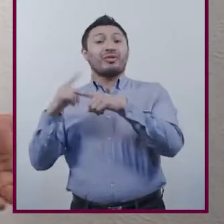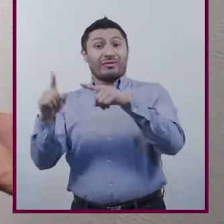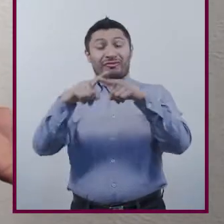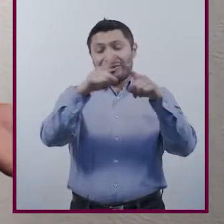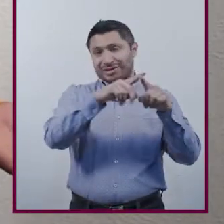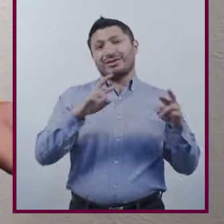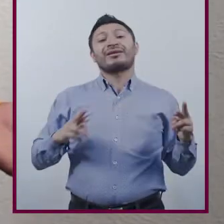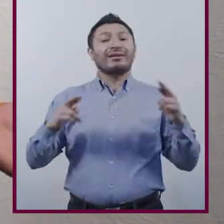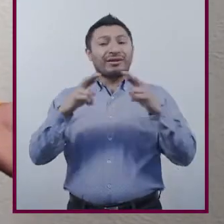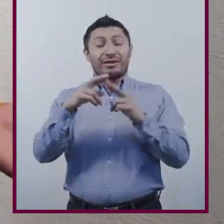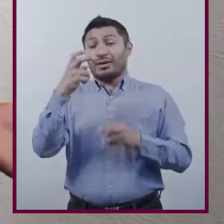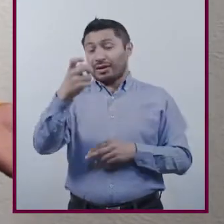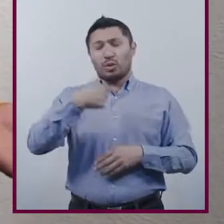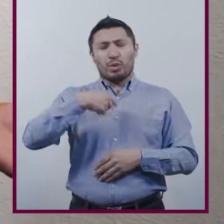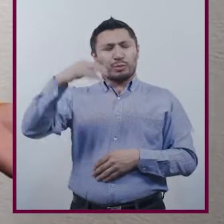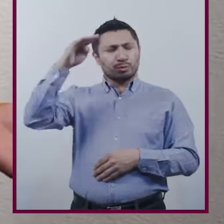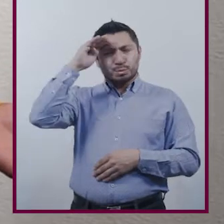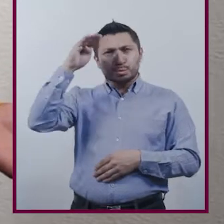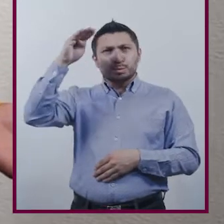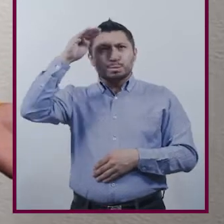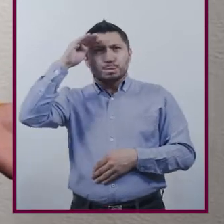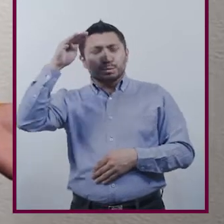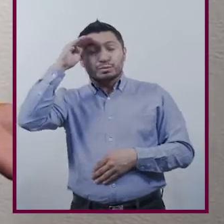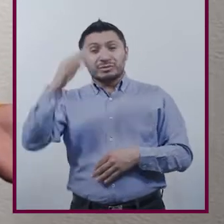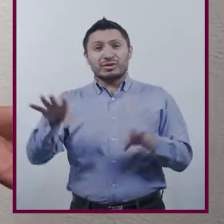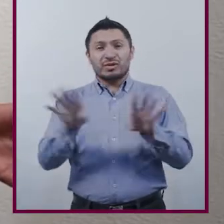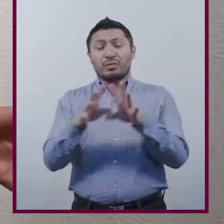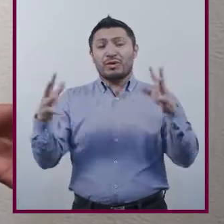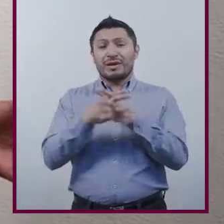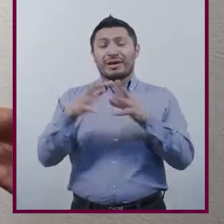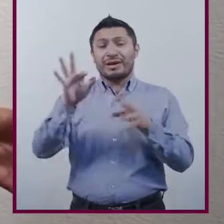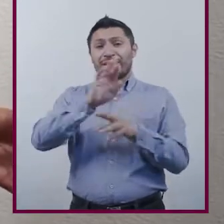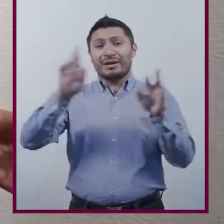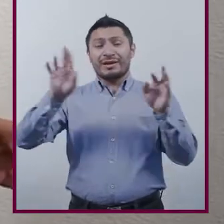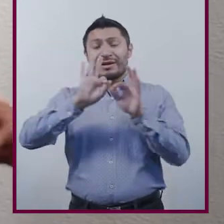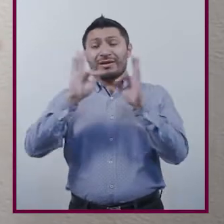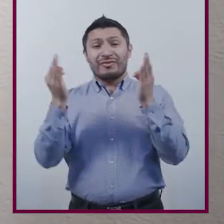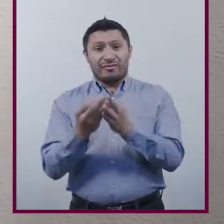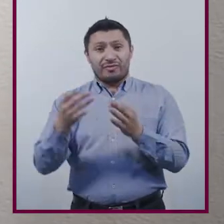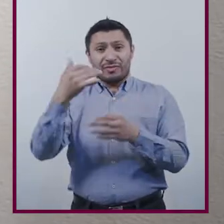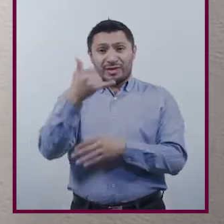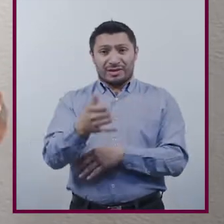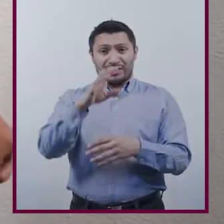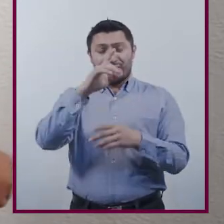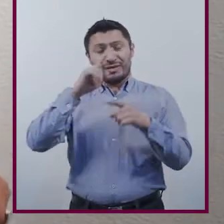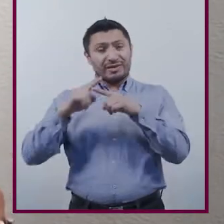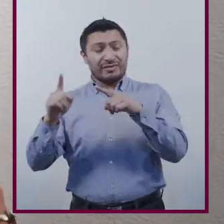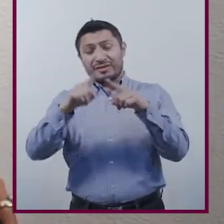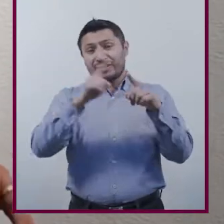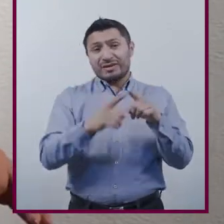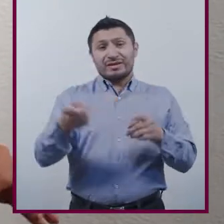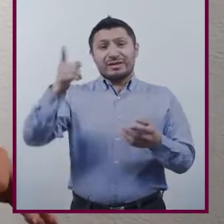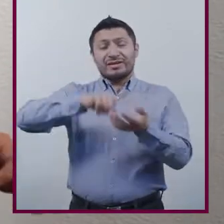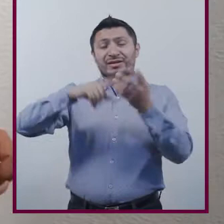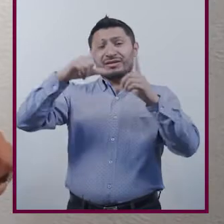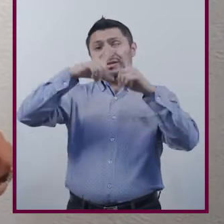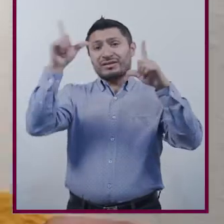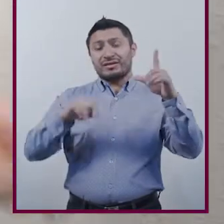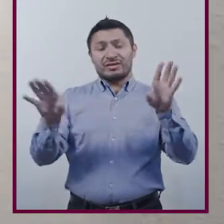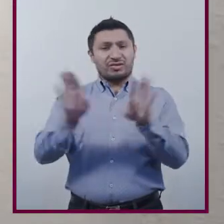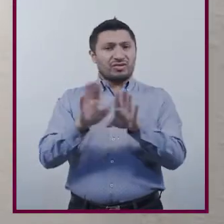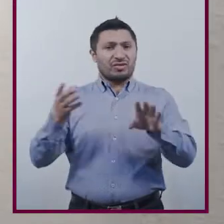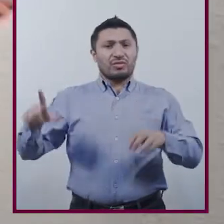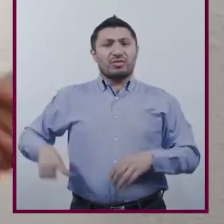religiones. Esto me llevó a pensar en la influencia de la Guerra de la Reforma y la Guerra Cristera en la conformación de nuestro país como un estado